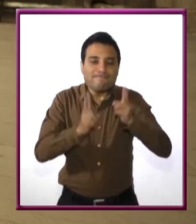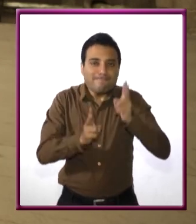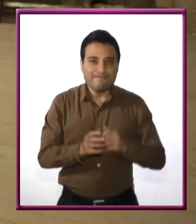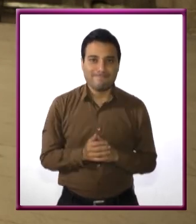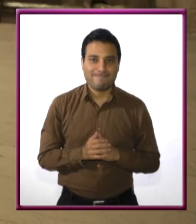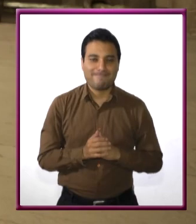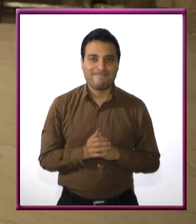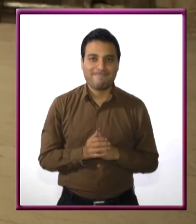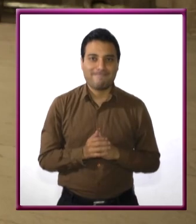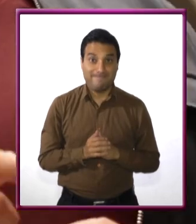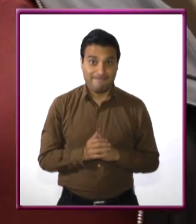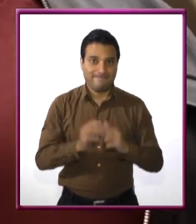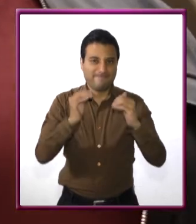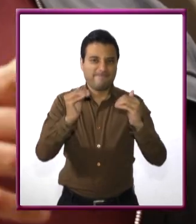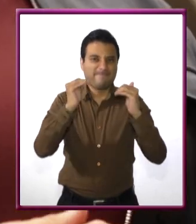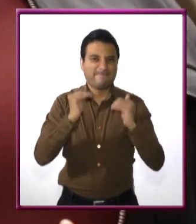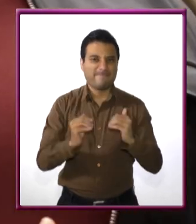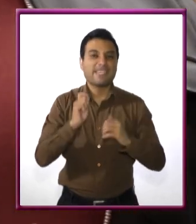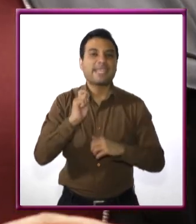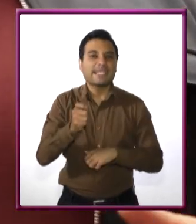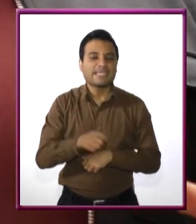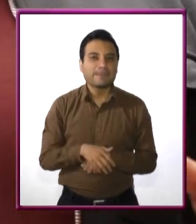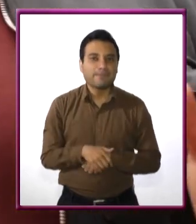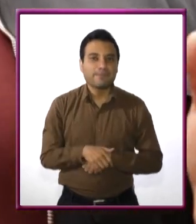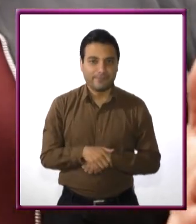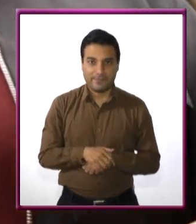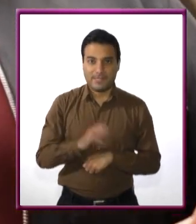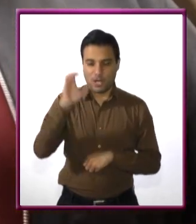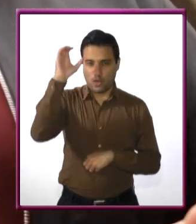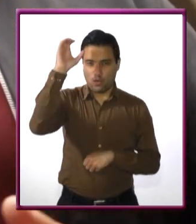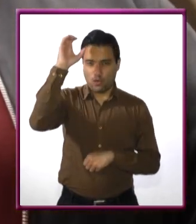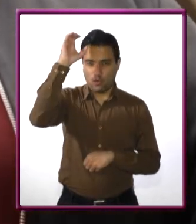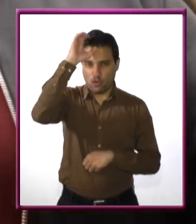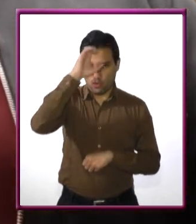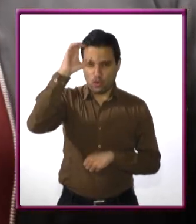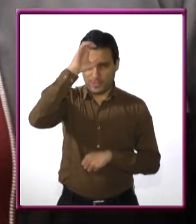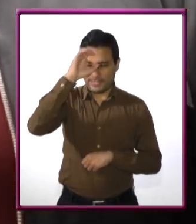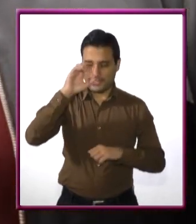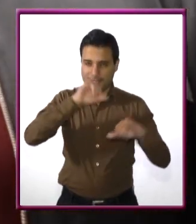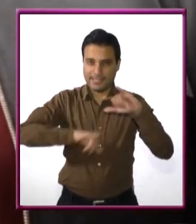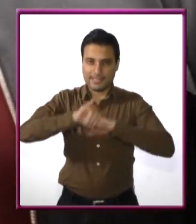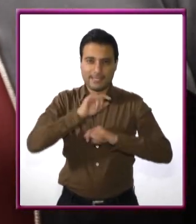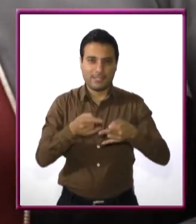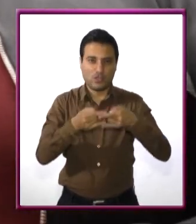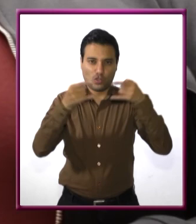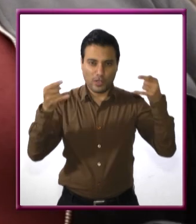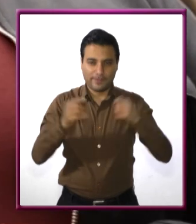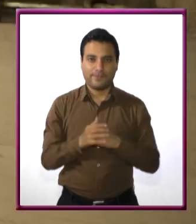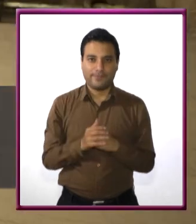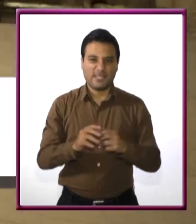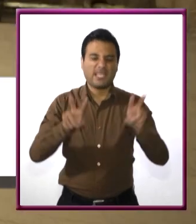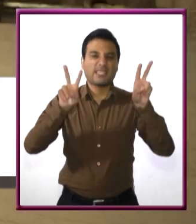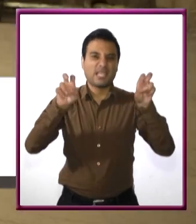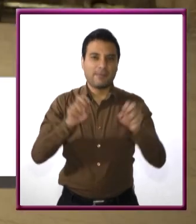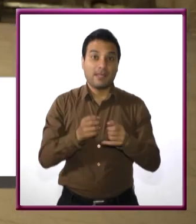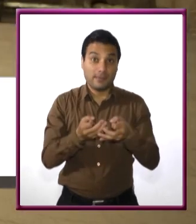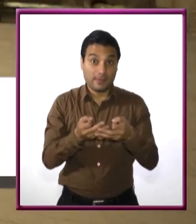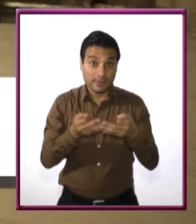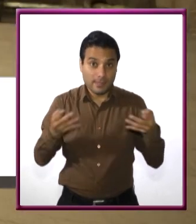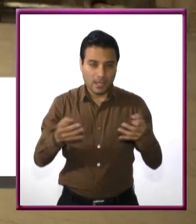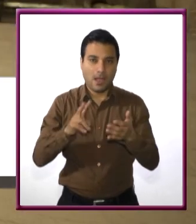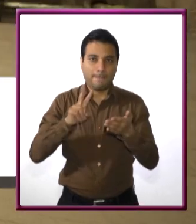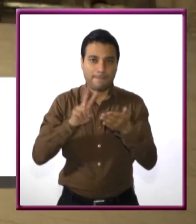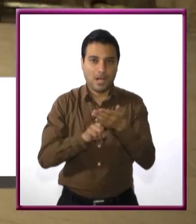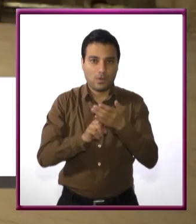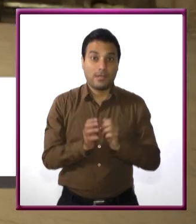sobre estos temas. Y a continuación, la serie de Conciencia Histórica. Hoy aborda el tema de... El valor de la